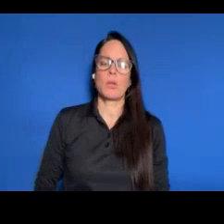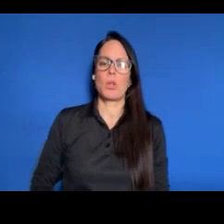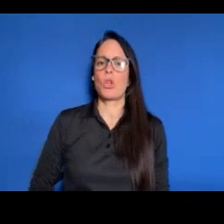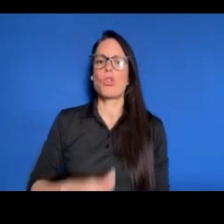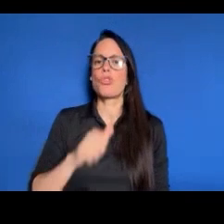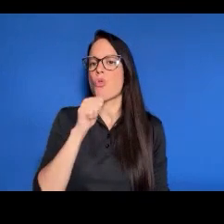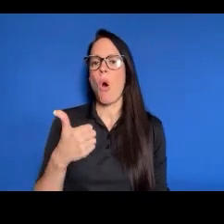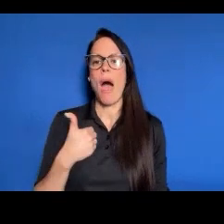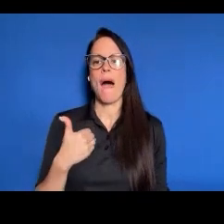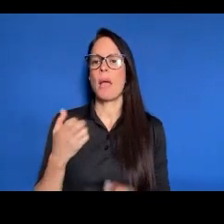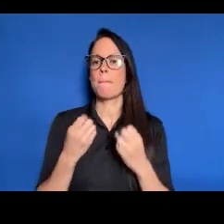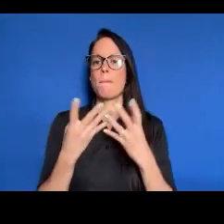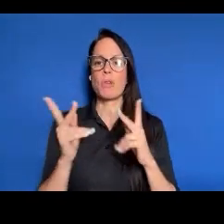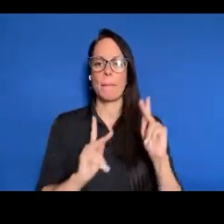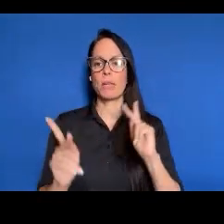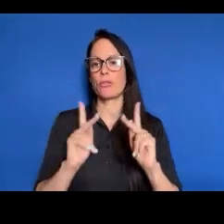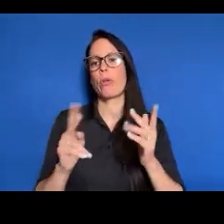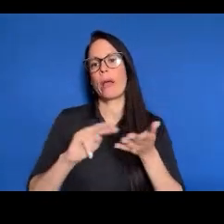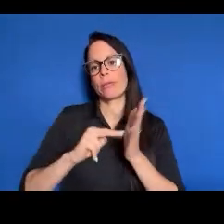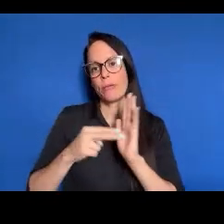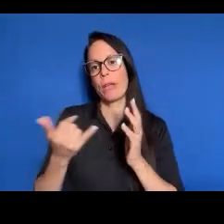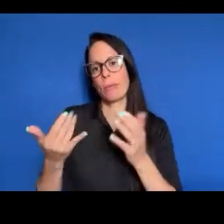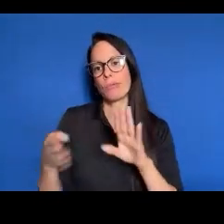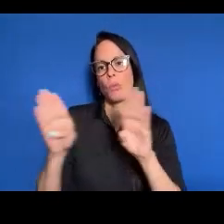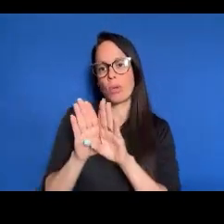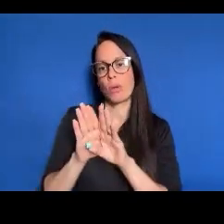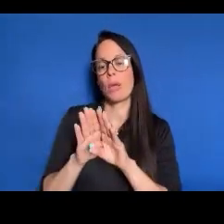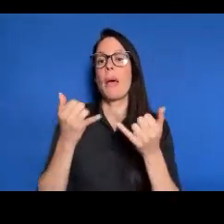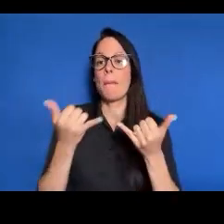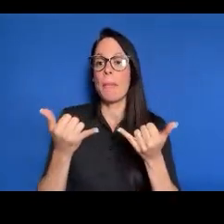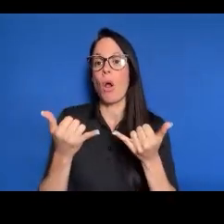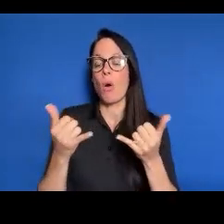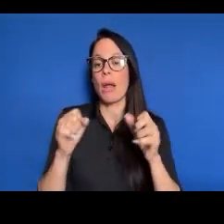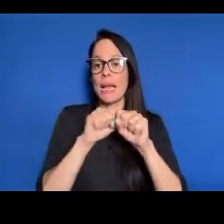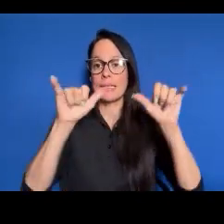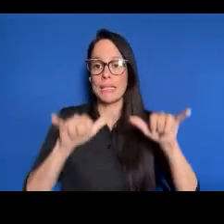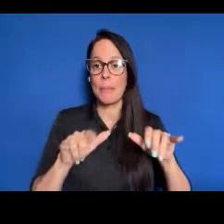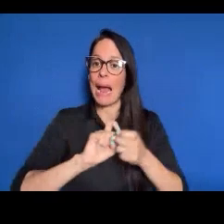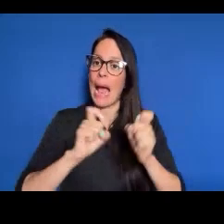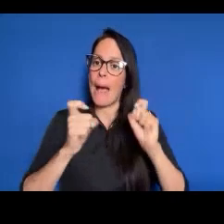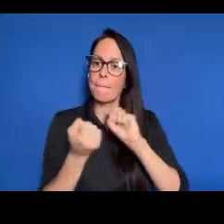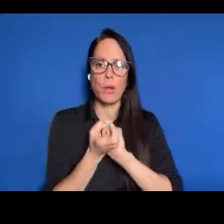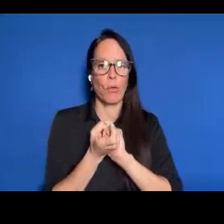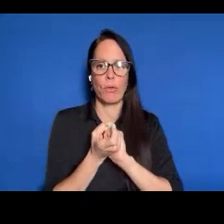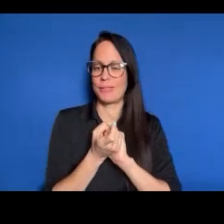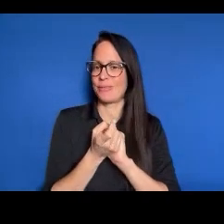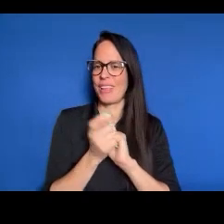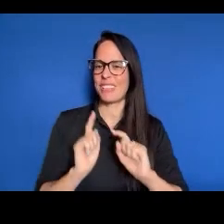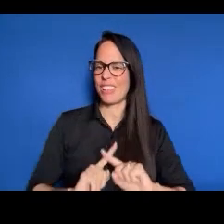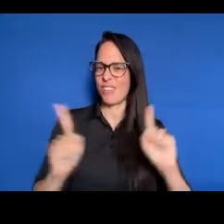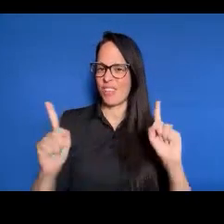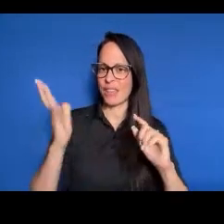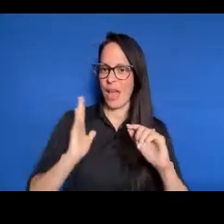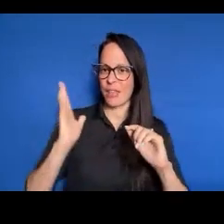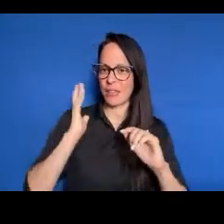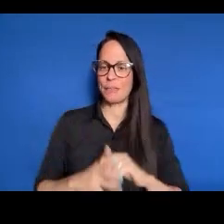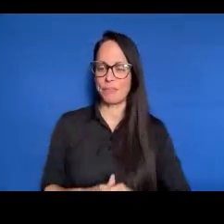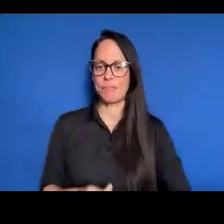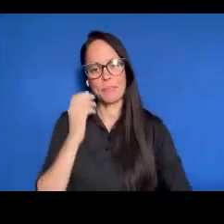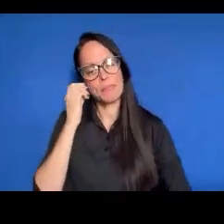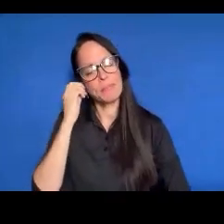ya se han ido y los que están ahora, pues el sistema ha cambiado, ya no es como antes. Sí. Bueno,